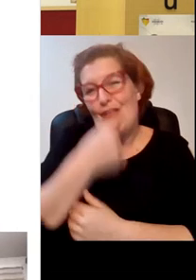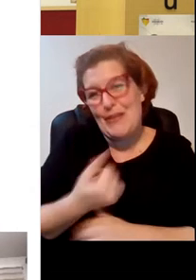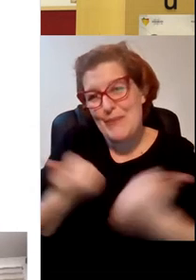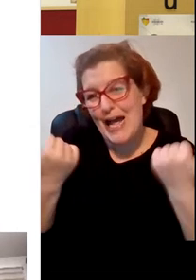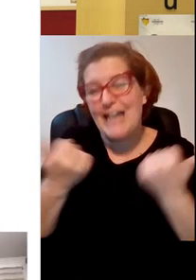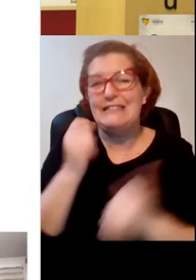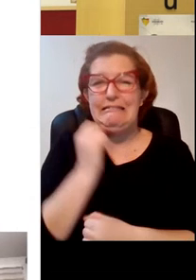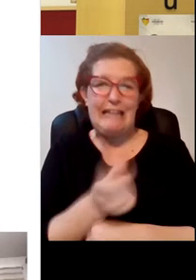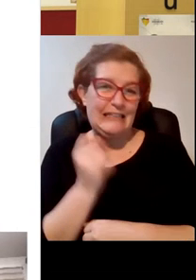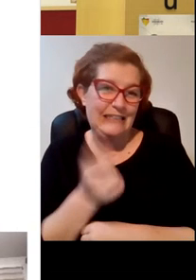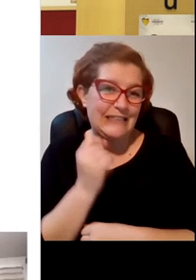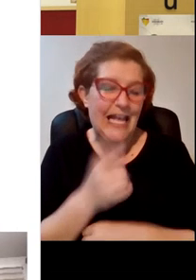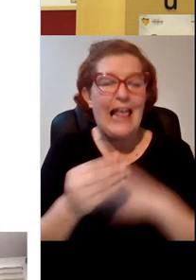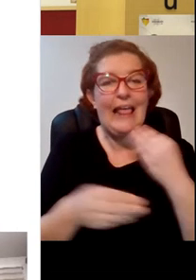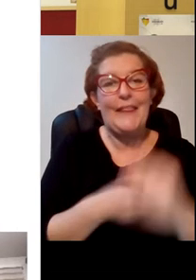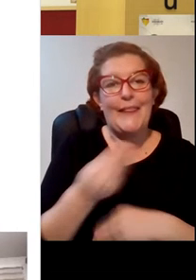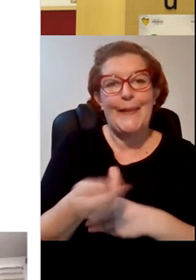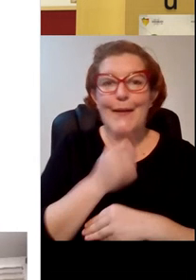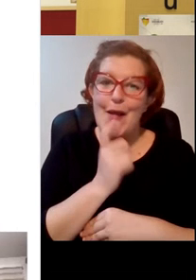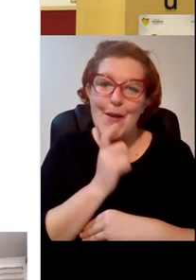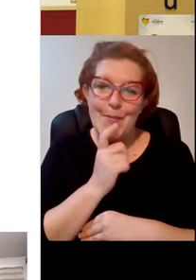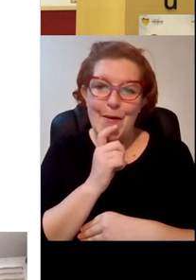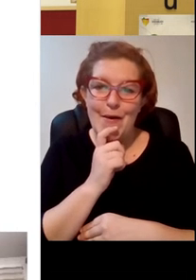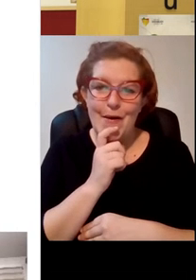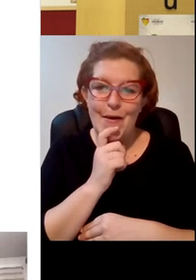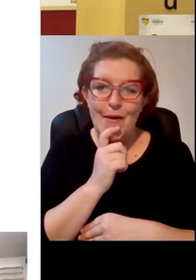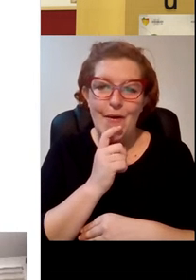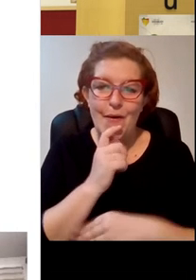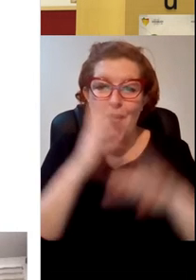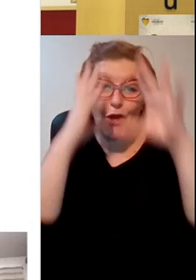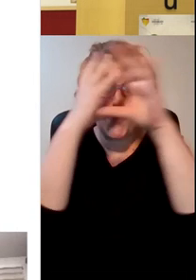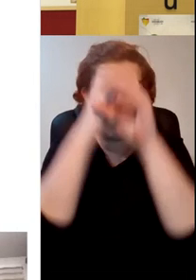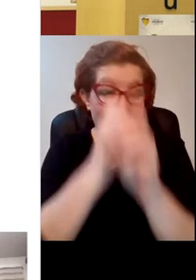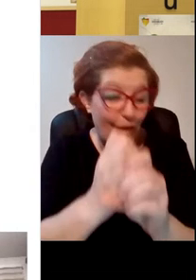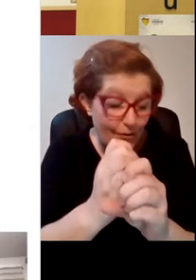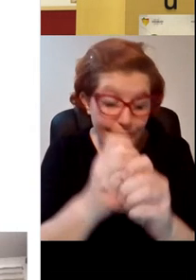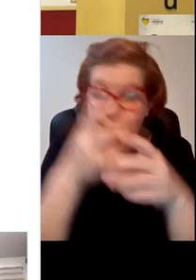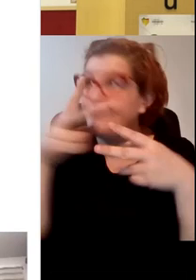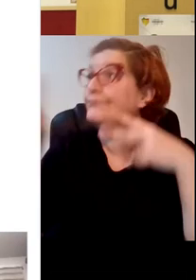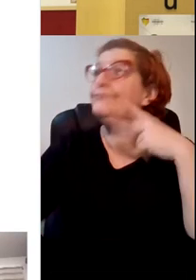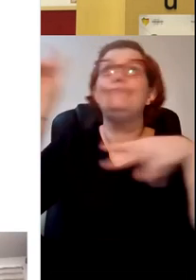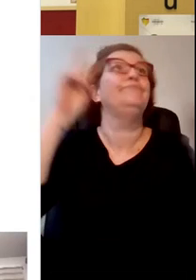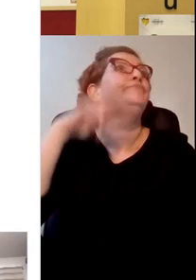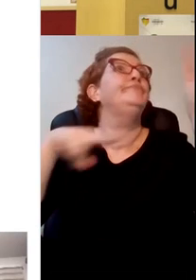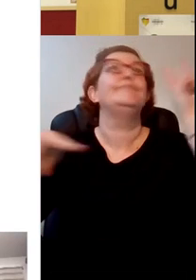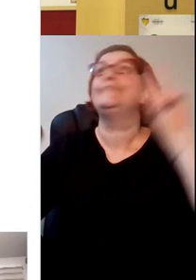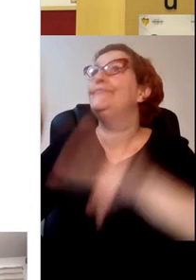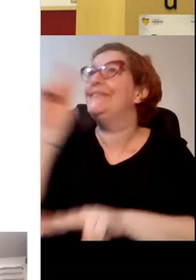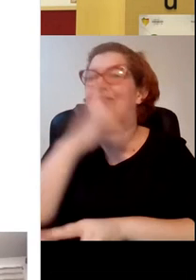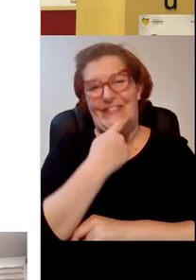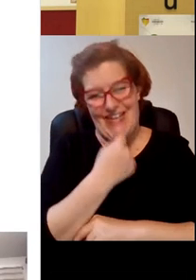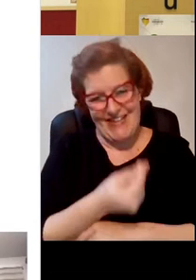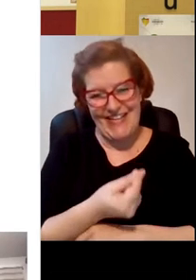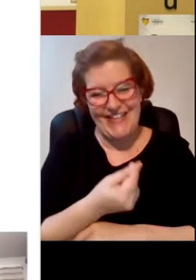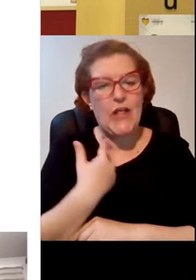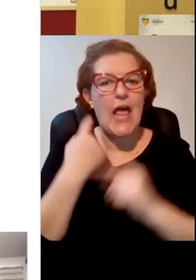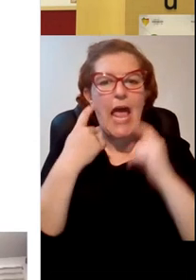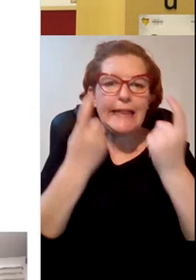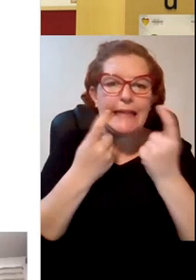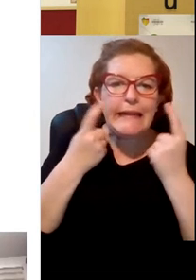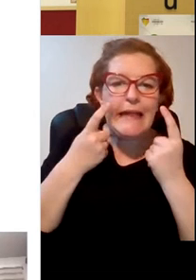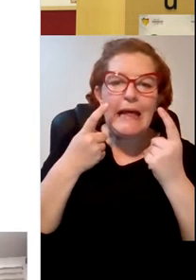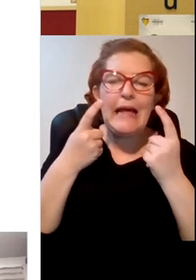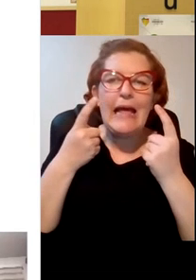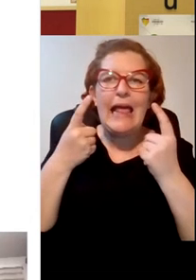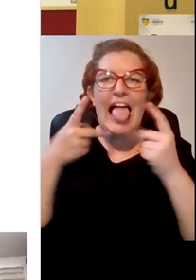es muy habitual el hecho de perder la concentración o tener múltiples elementos de distracción entonces pretendíamos también resolver estos